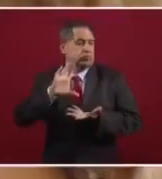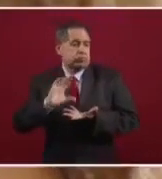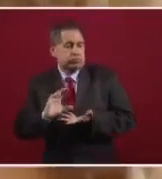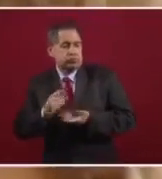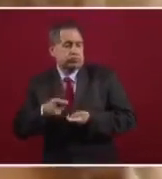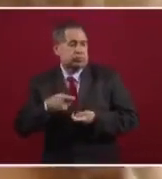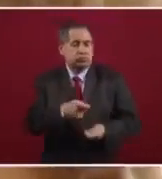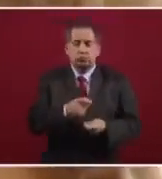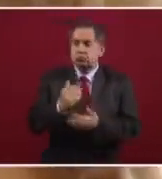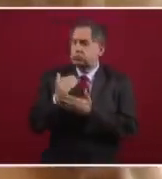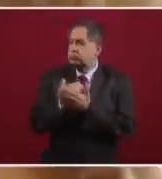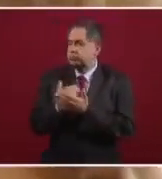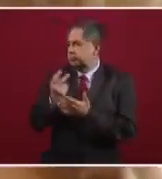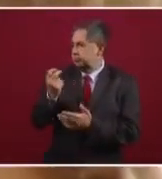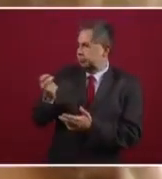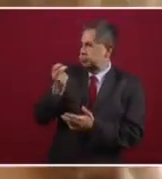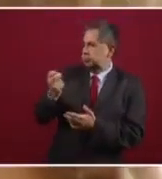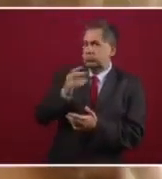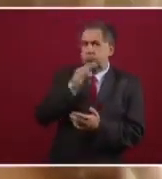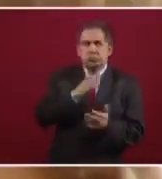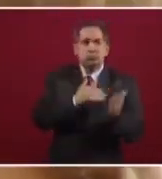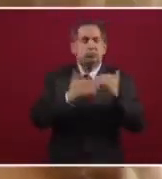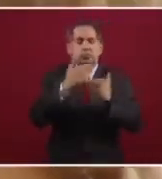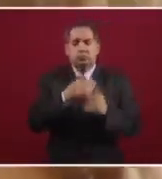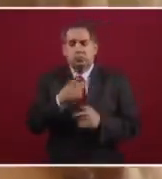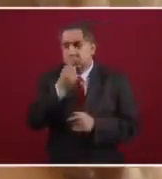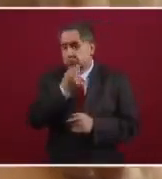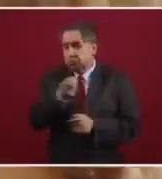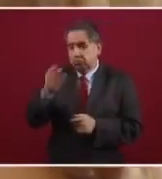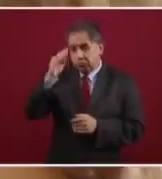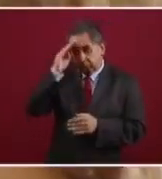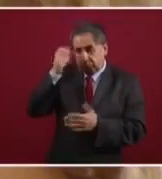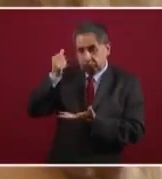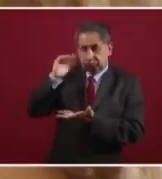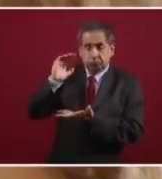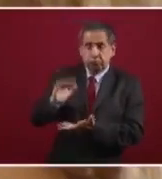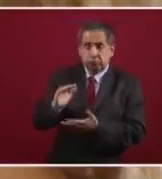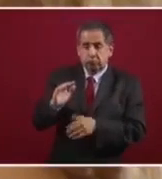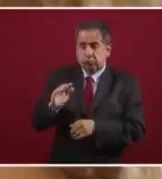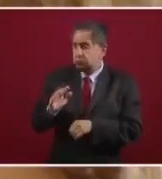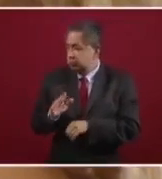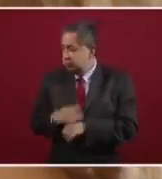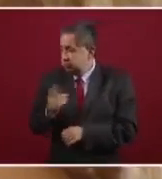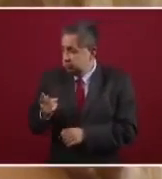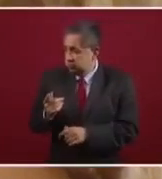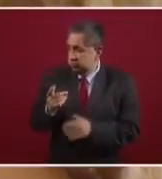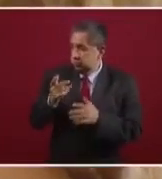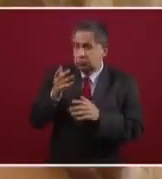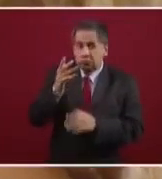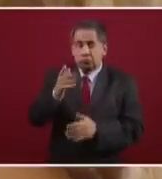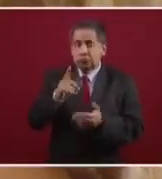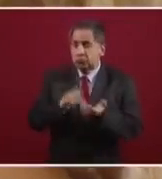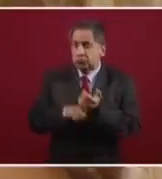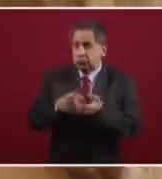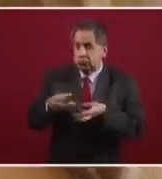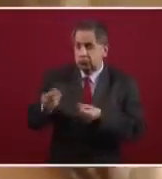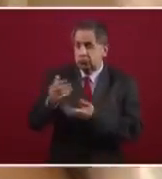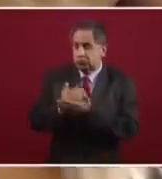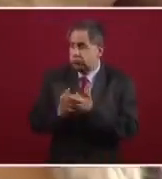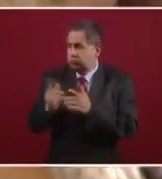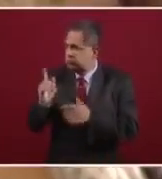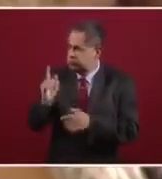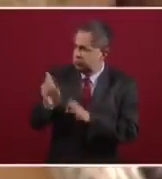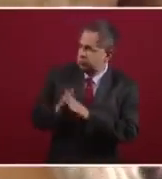presupuesto y que pues hubo una reducción considerable. Entonces ya no habría subejercicio y más o menos a